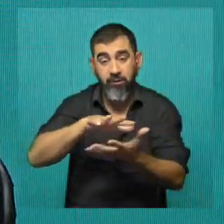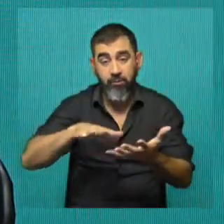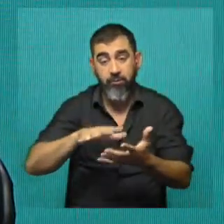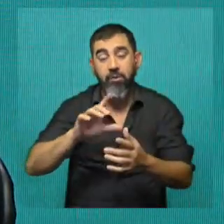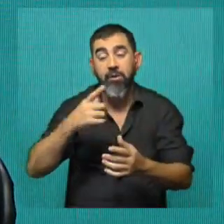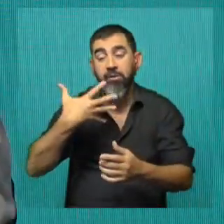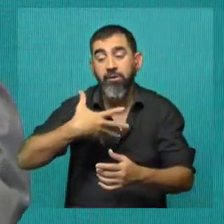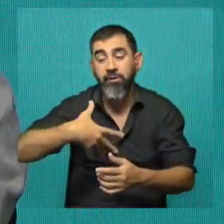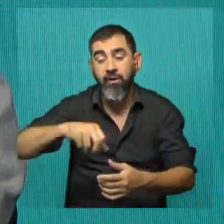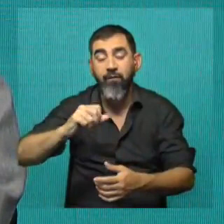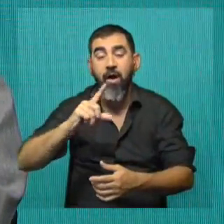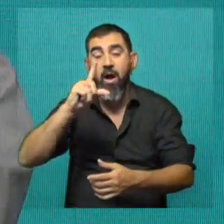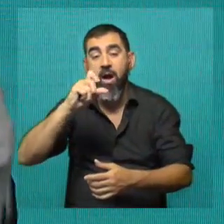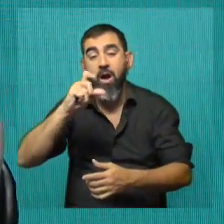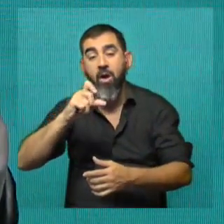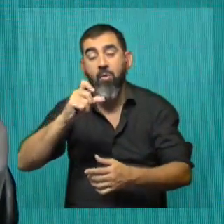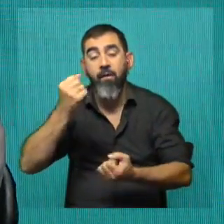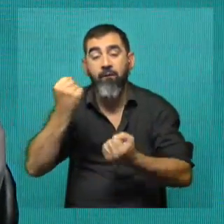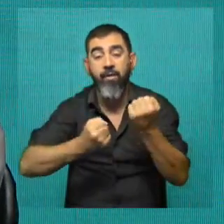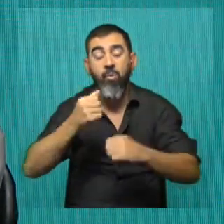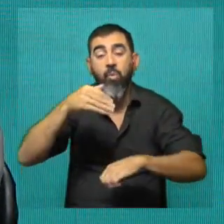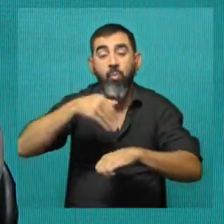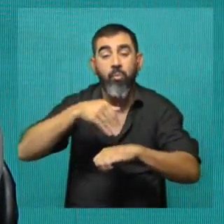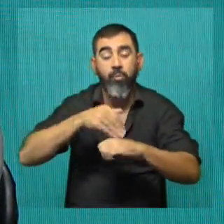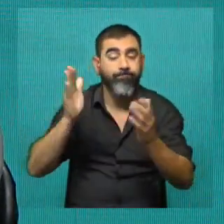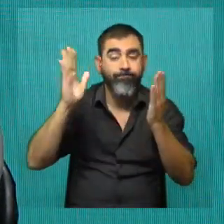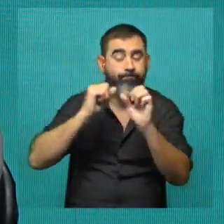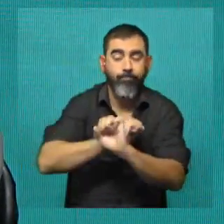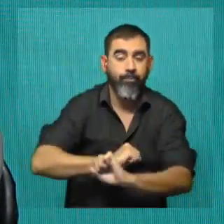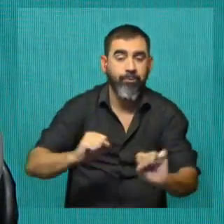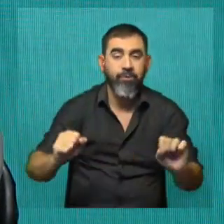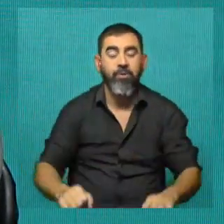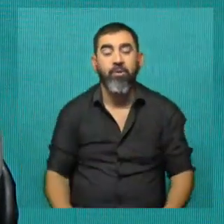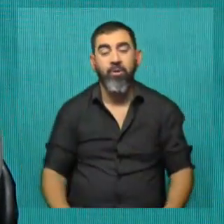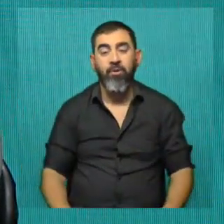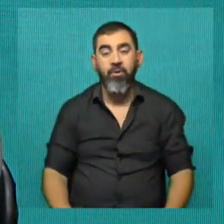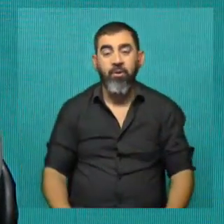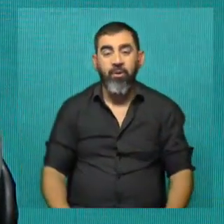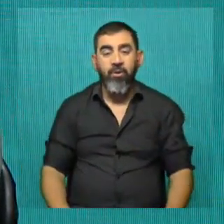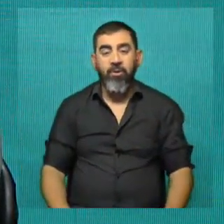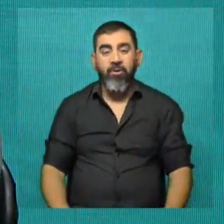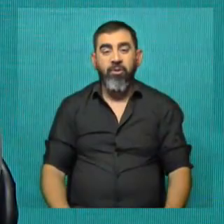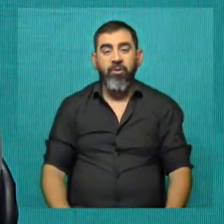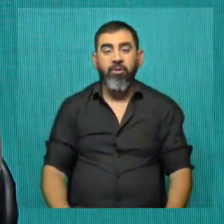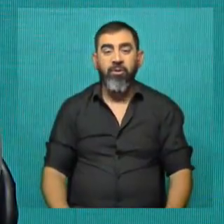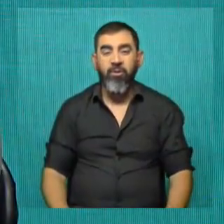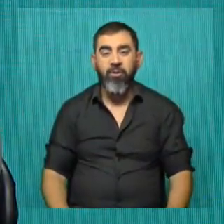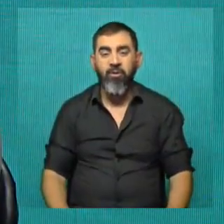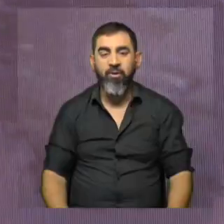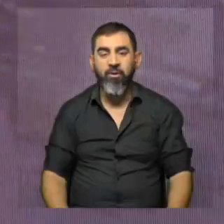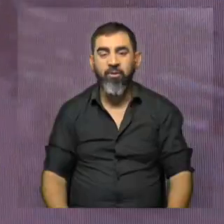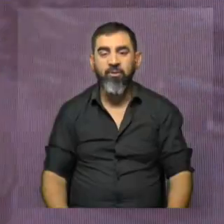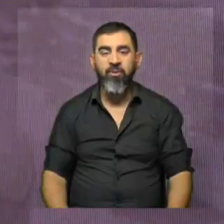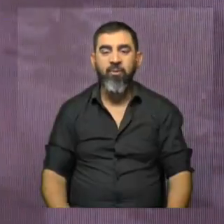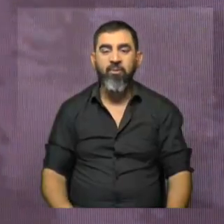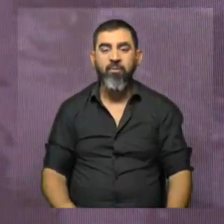agua con los vehículos municipales y no dan abasto. Tremendo. Bueno, mientras suena de Police, Every Break